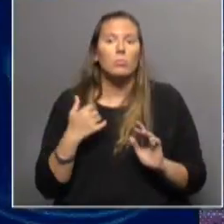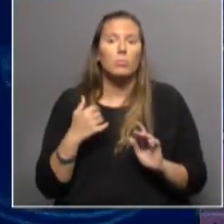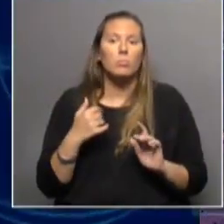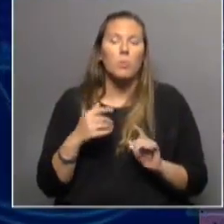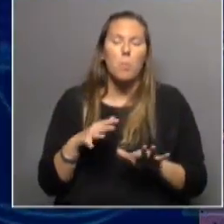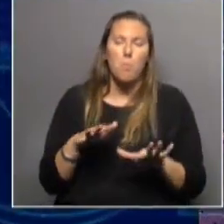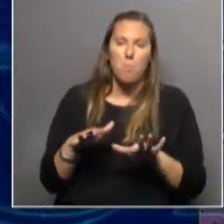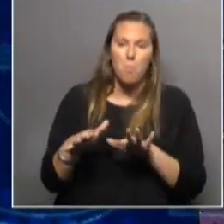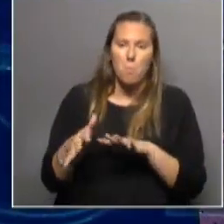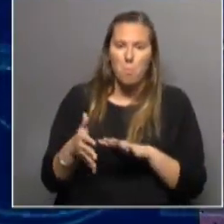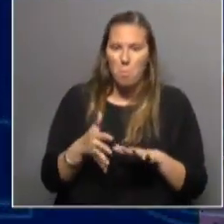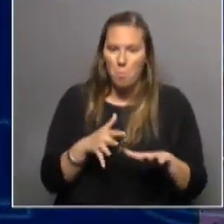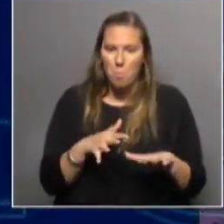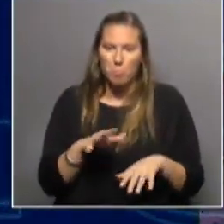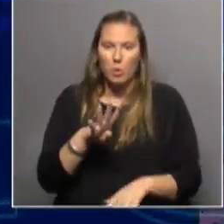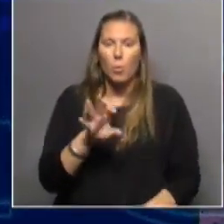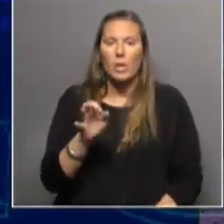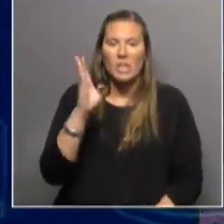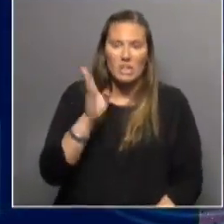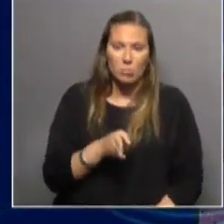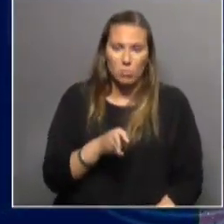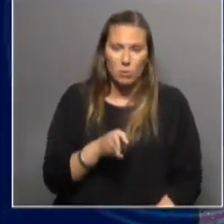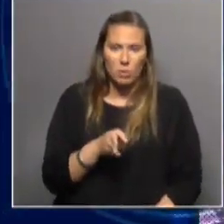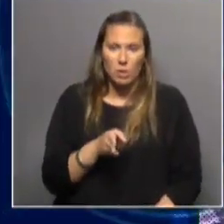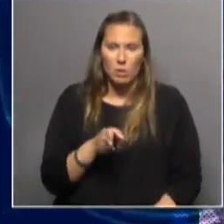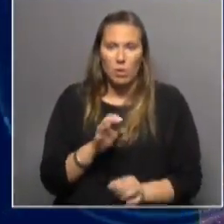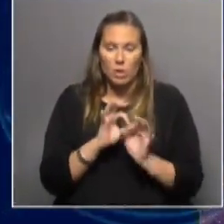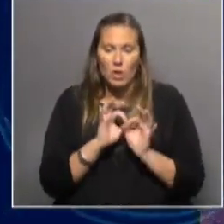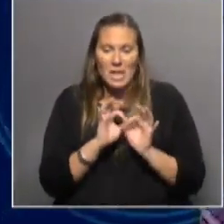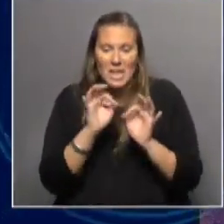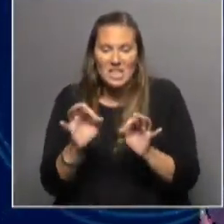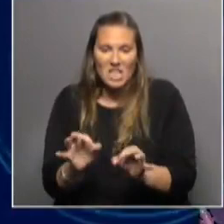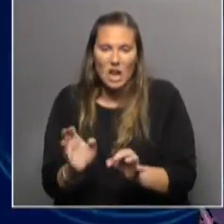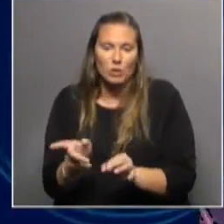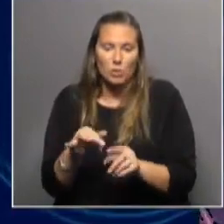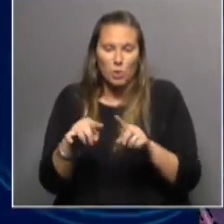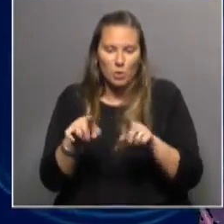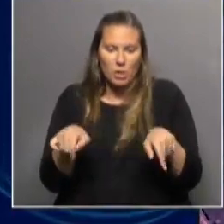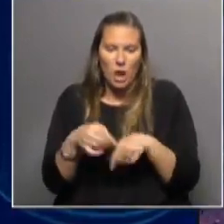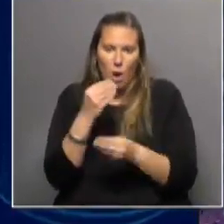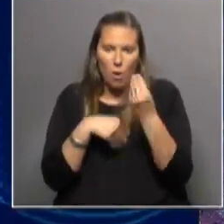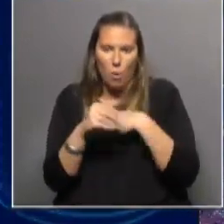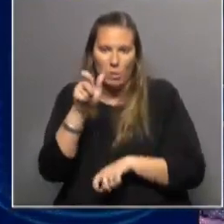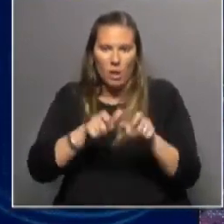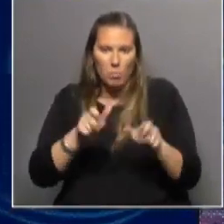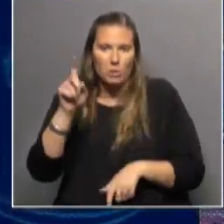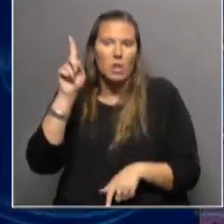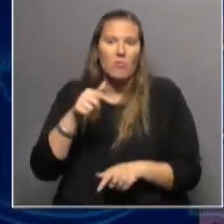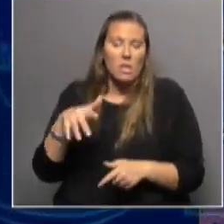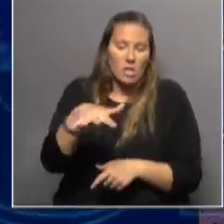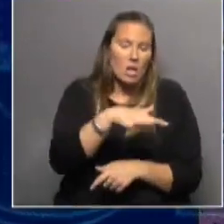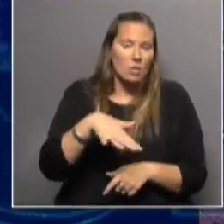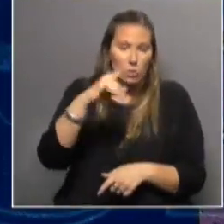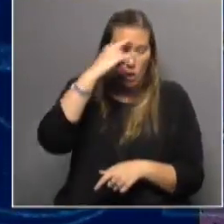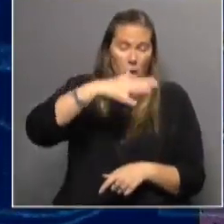promediando prácticamente el 40% de lo que llega a la mesa de los montevideanos es producido en el área rural de Montevideo